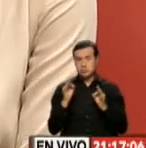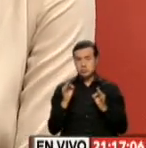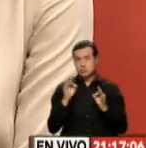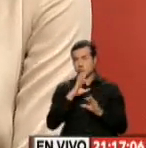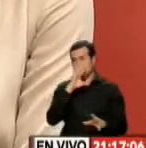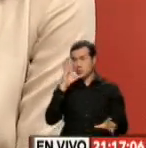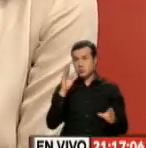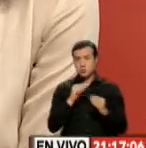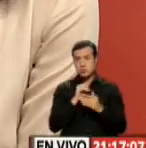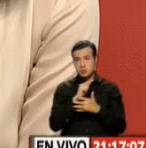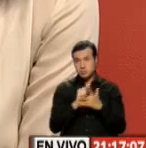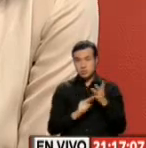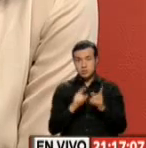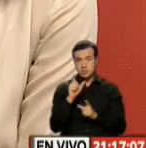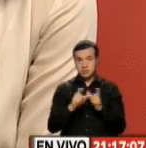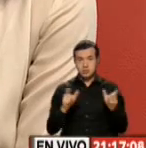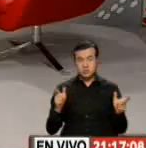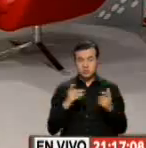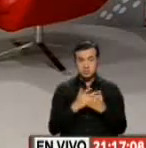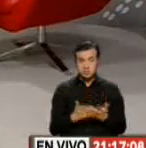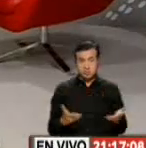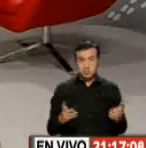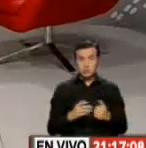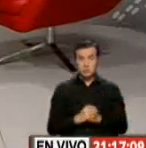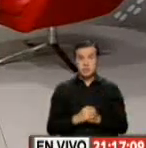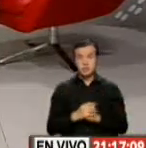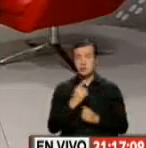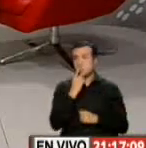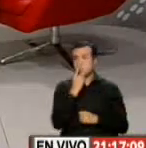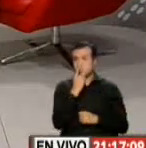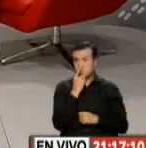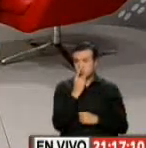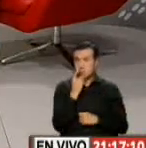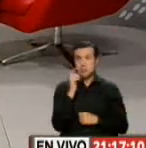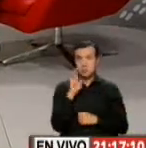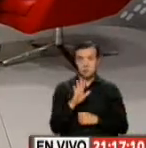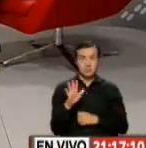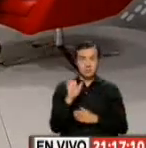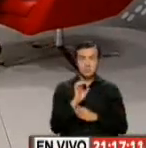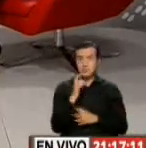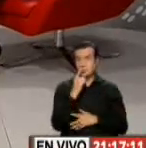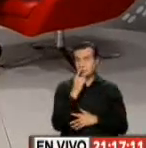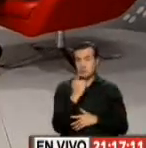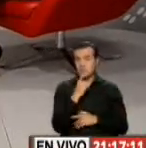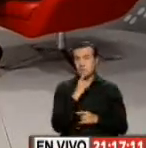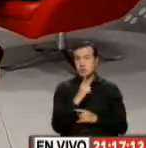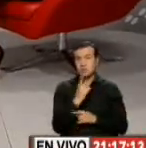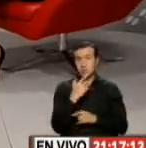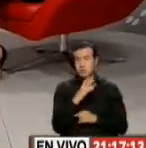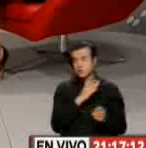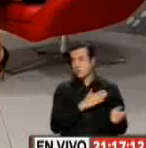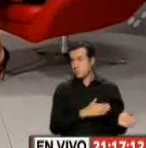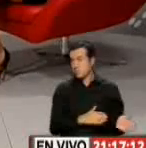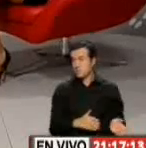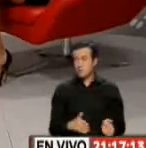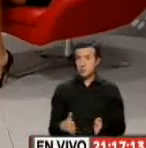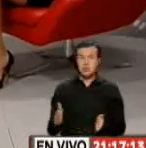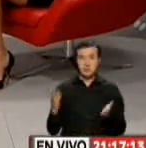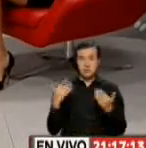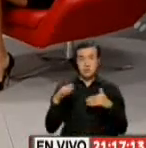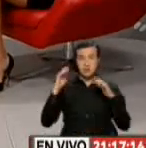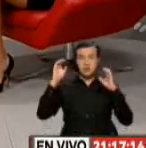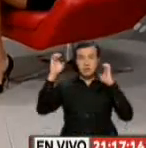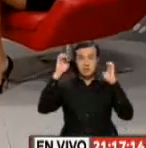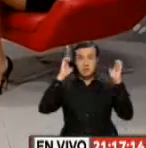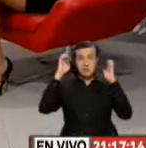humanitaria precisamente a estos ciudadanos? Bueno, es curioso, ¿no? Como es el Ecuador. Nosotros inclusive estamos dando esta